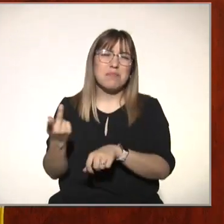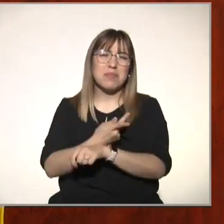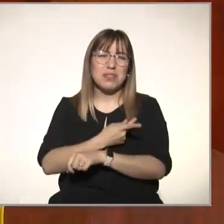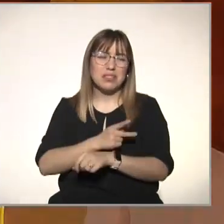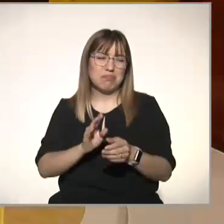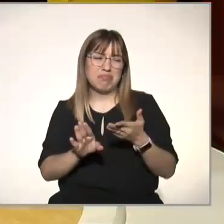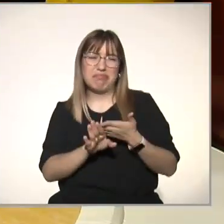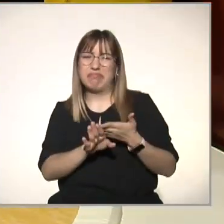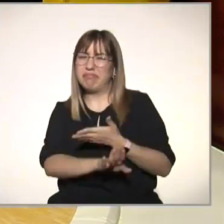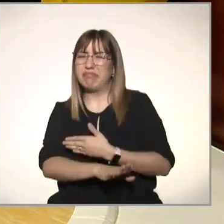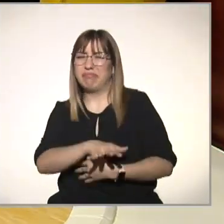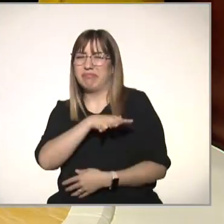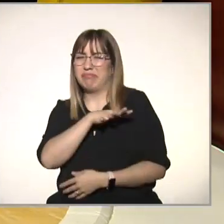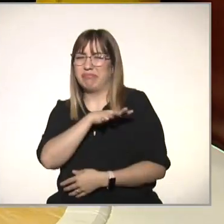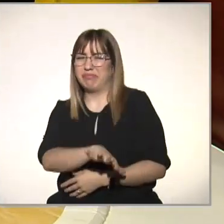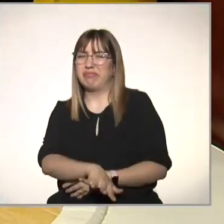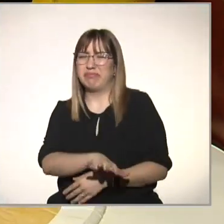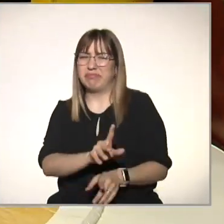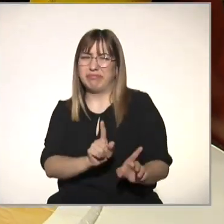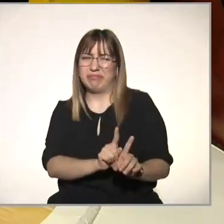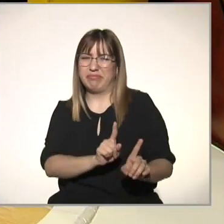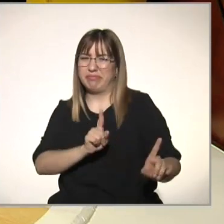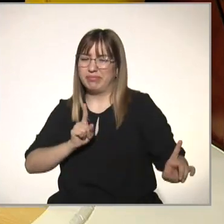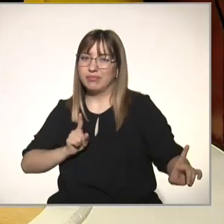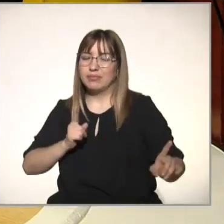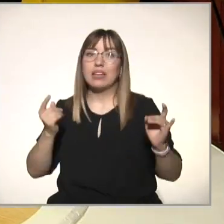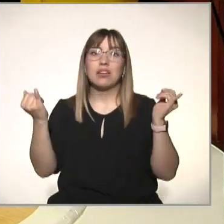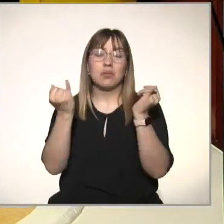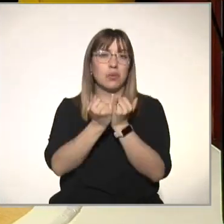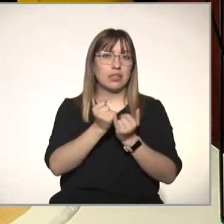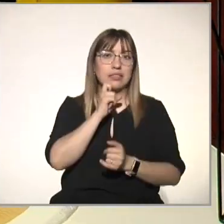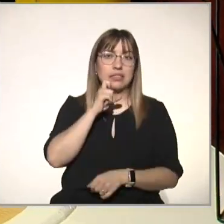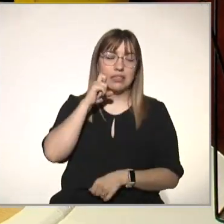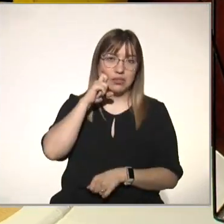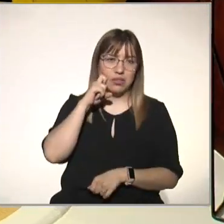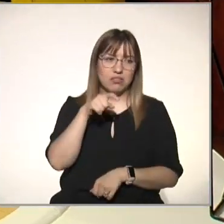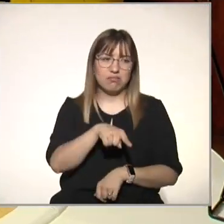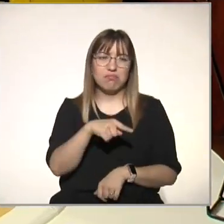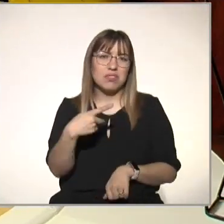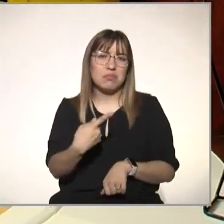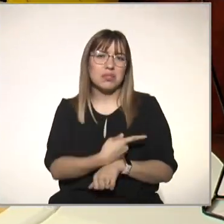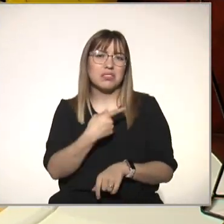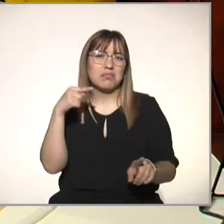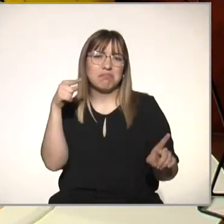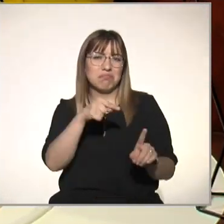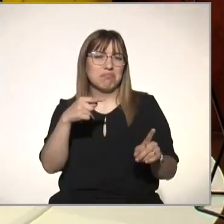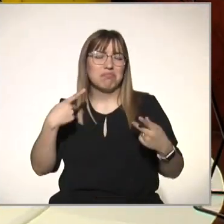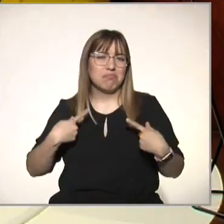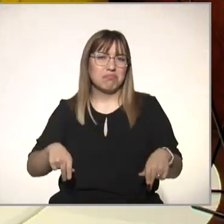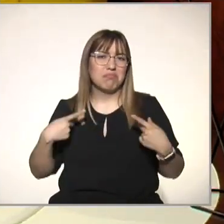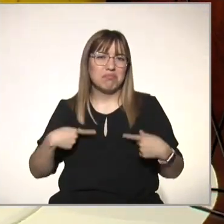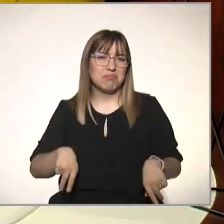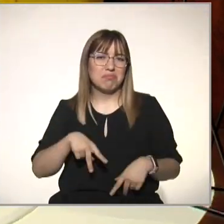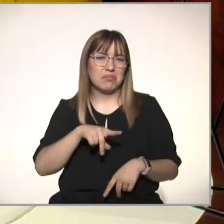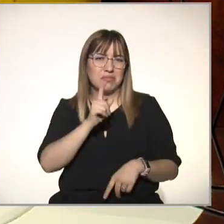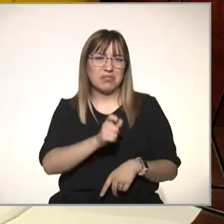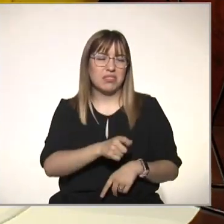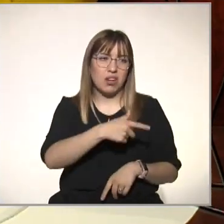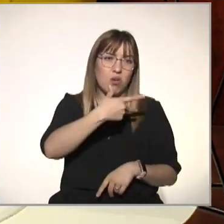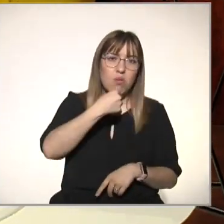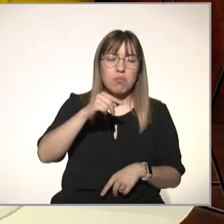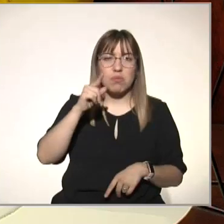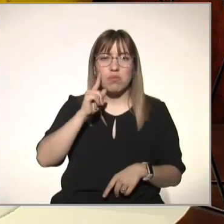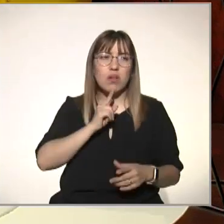familia. Y esto pasa tanto con la identidad de género como con la sexualidad. No pasa nada si una persona no es heterosexual o no